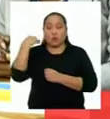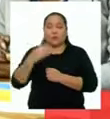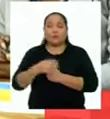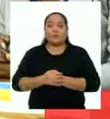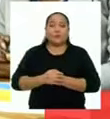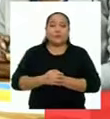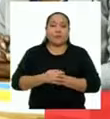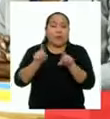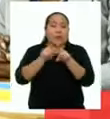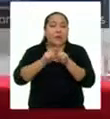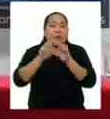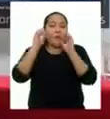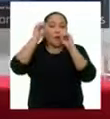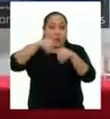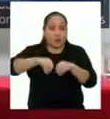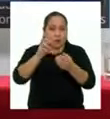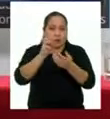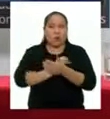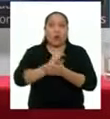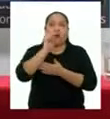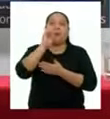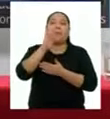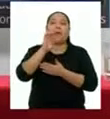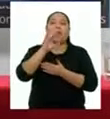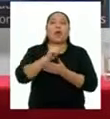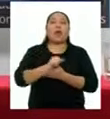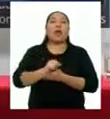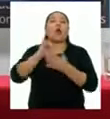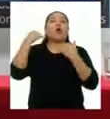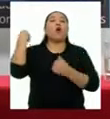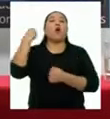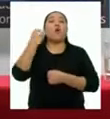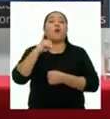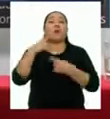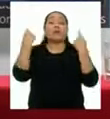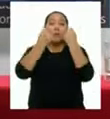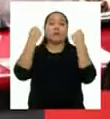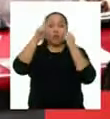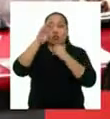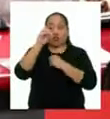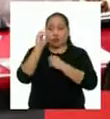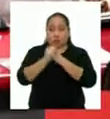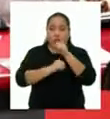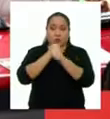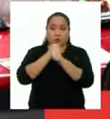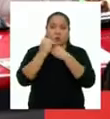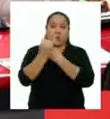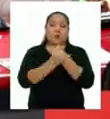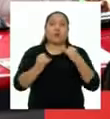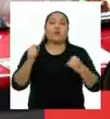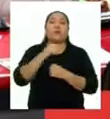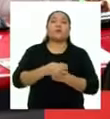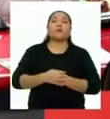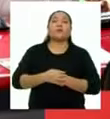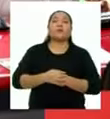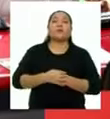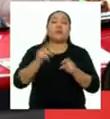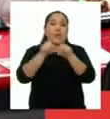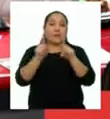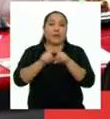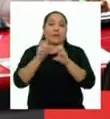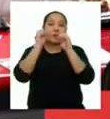Complementariamente, hemos lanzado la beca Jóvenes Bicentenario con el objetivo de apoyar a jóvenes que actualmente atraviesan situaciones precarias debido a la pandemia, para lo